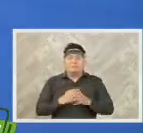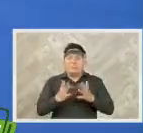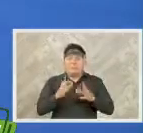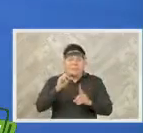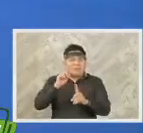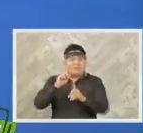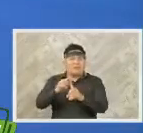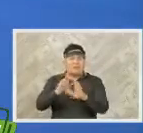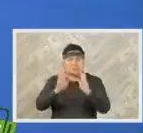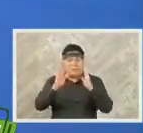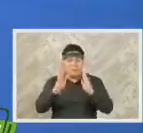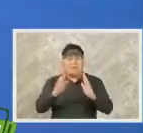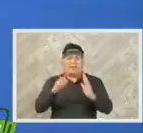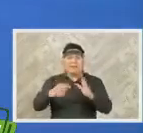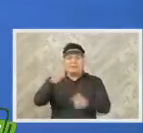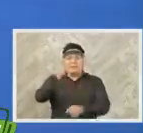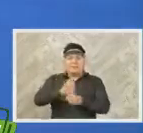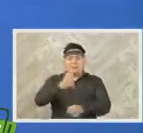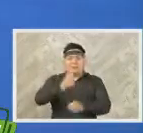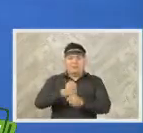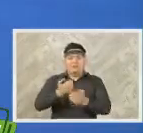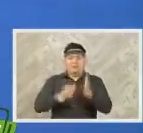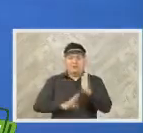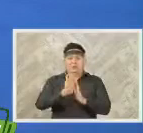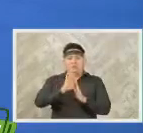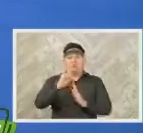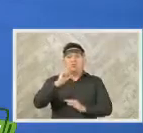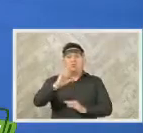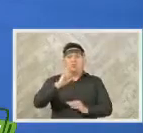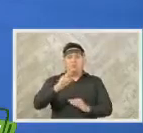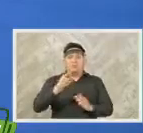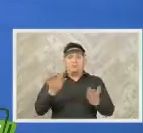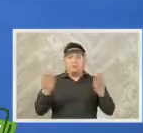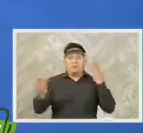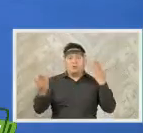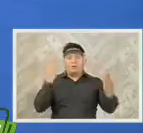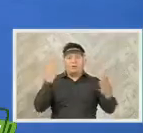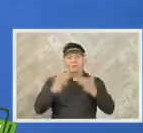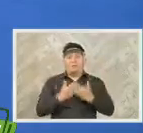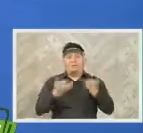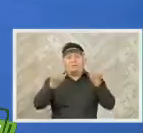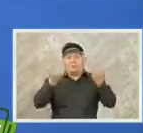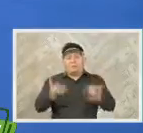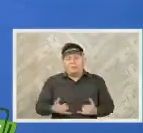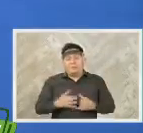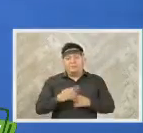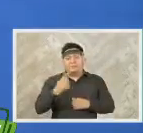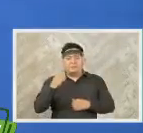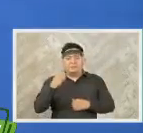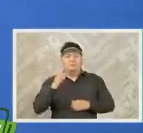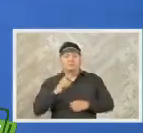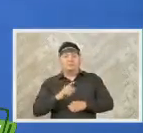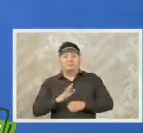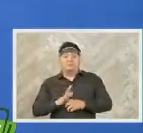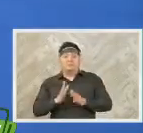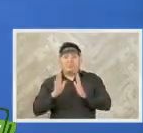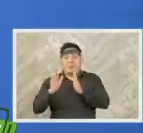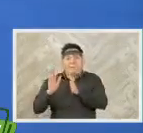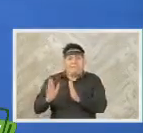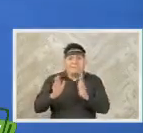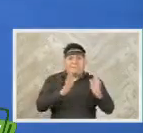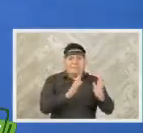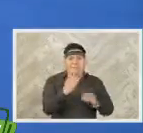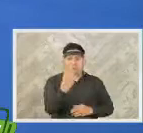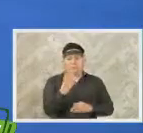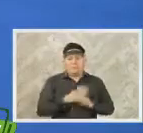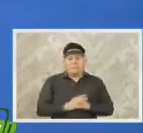empleo y finalmente en el desarrollo de una Cúcuta rural. Por eso vamos a dividir este espacio en dos momentos. Un primer momento donde vamos